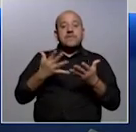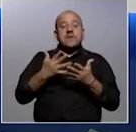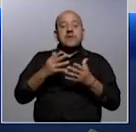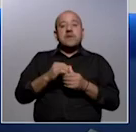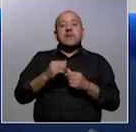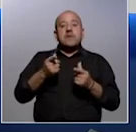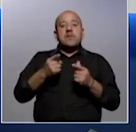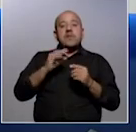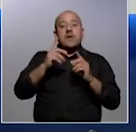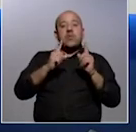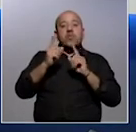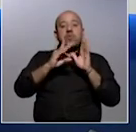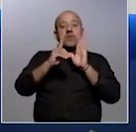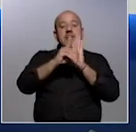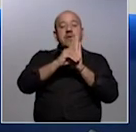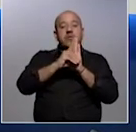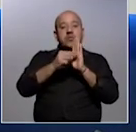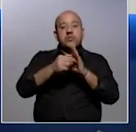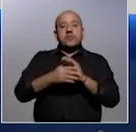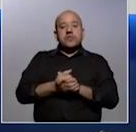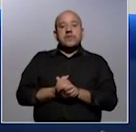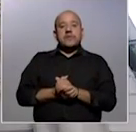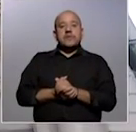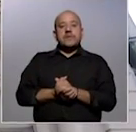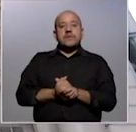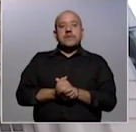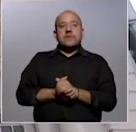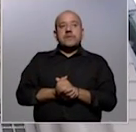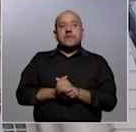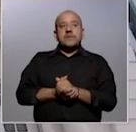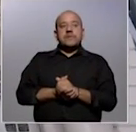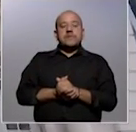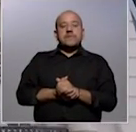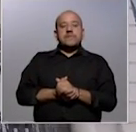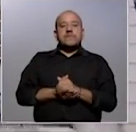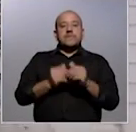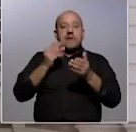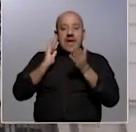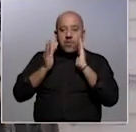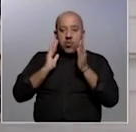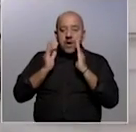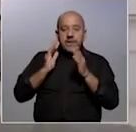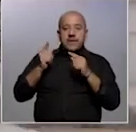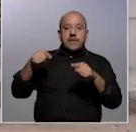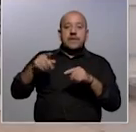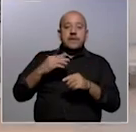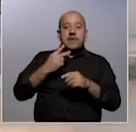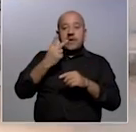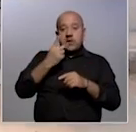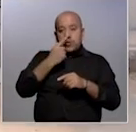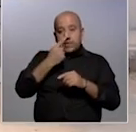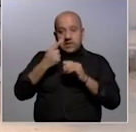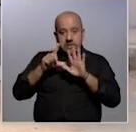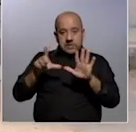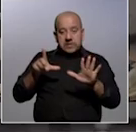y compartimos algunos datos de interés para la entrevista que viene abogada de profesión desde 2017